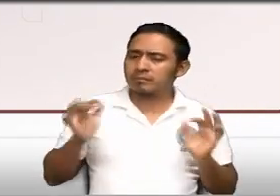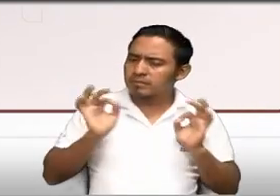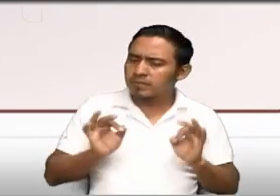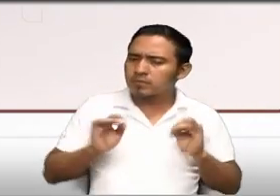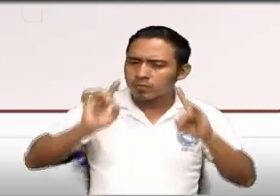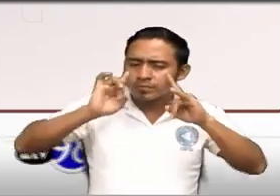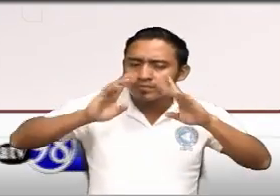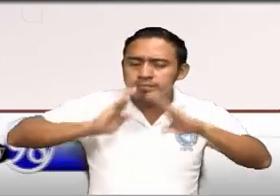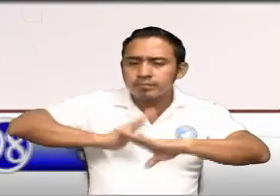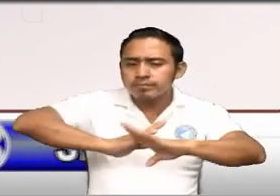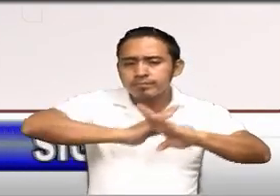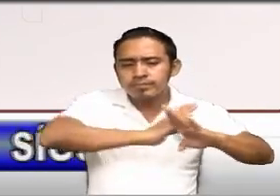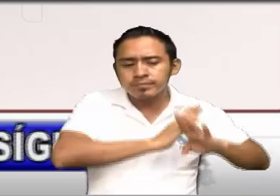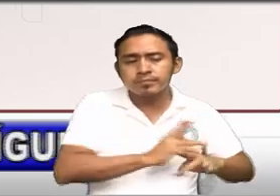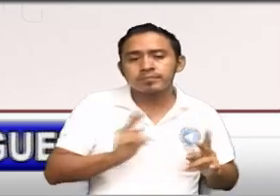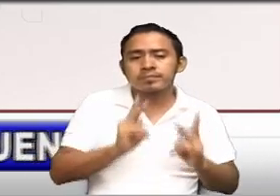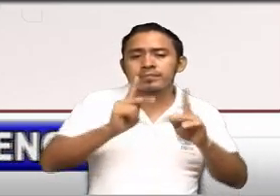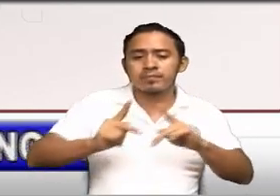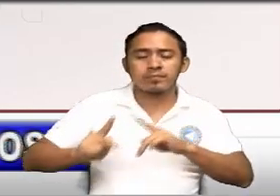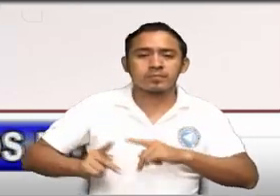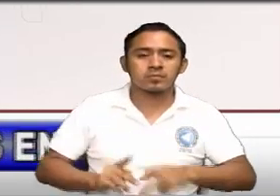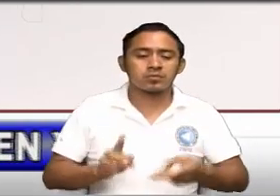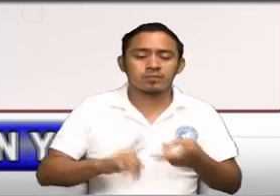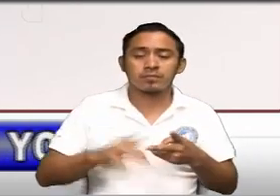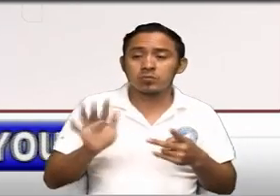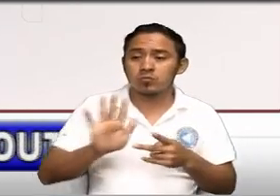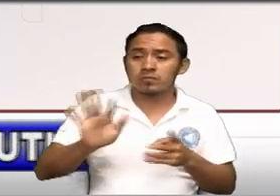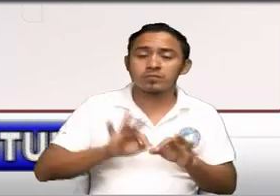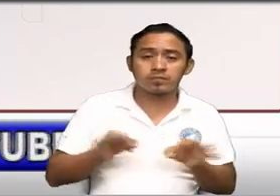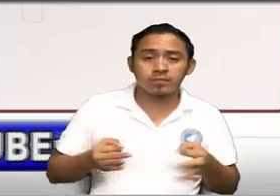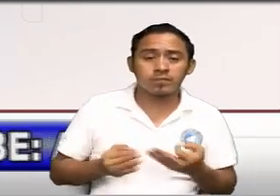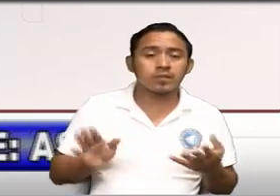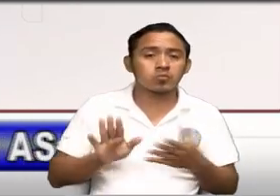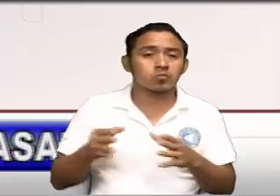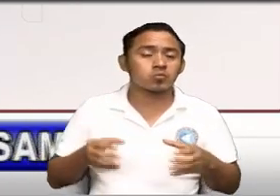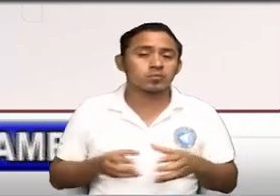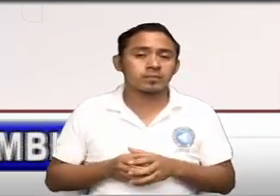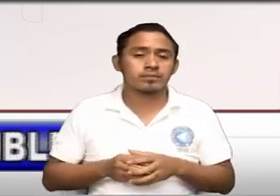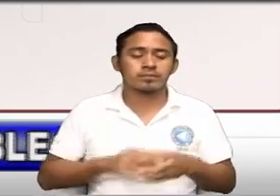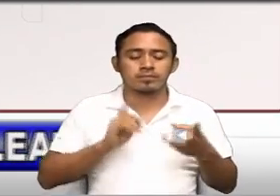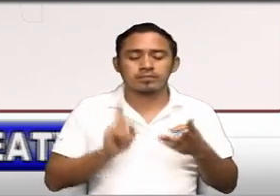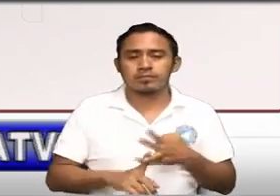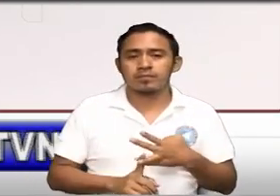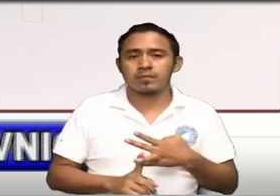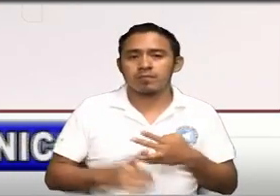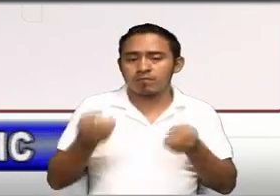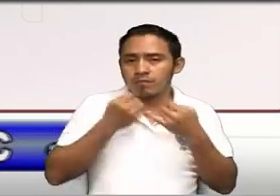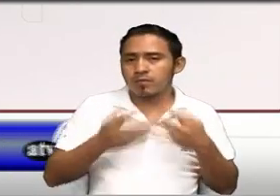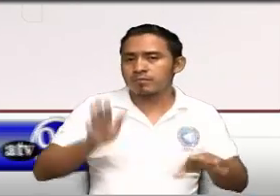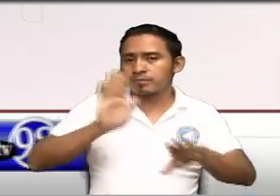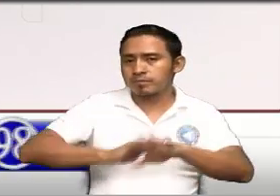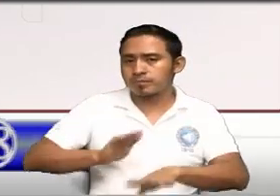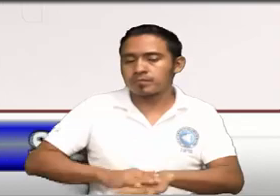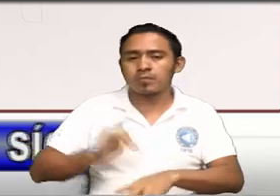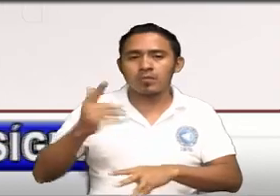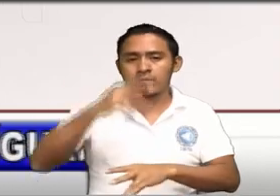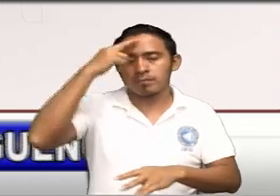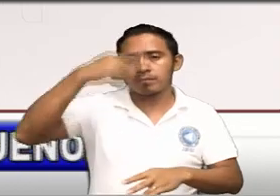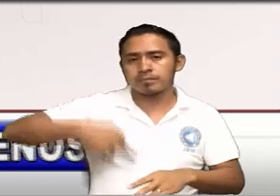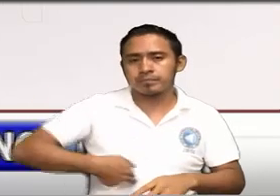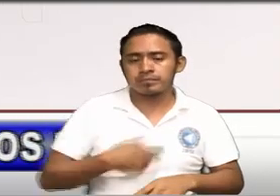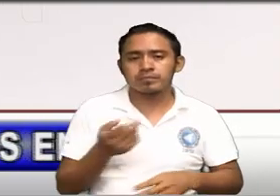la salud y vida de las personas, su familia y comunidades. Tercero, se instruye a todas las autoridades del